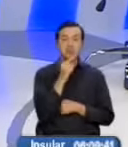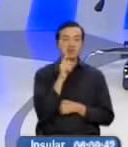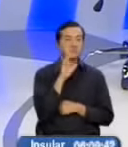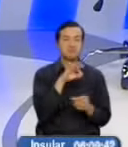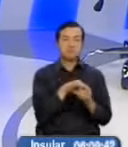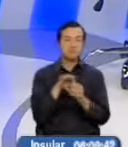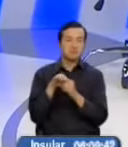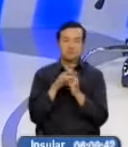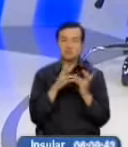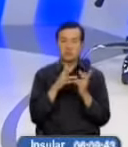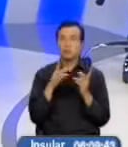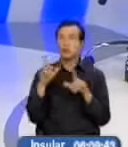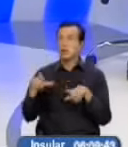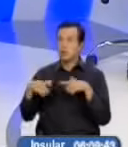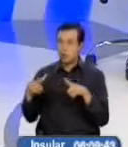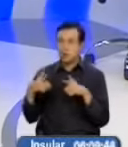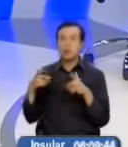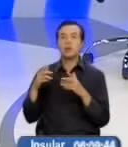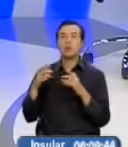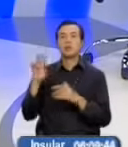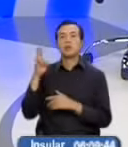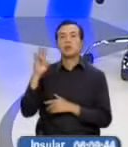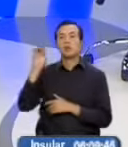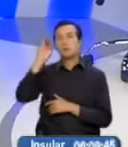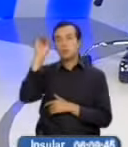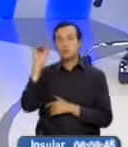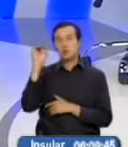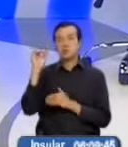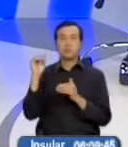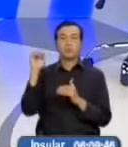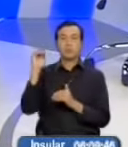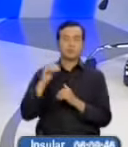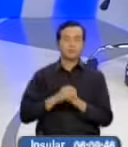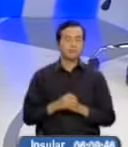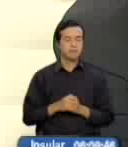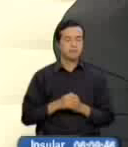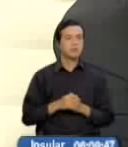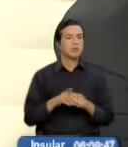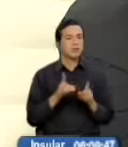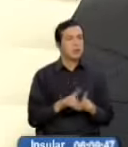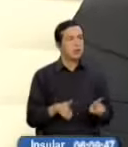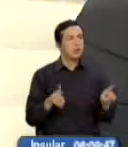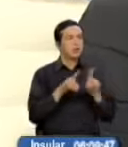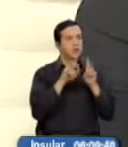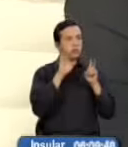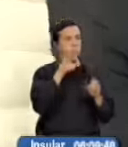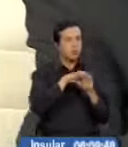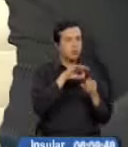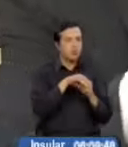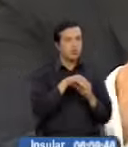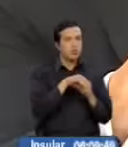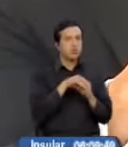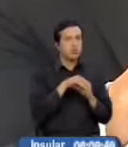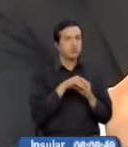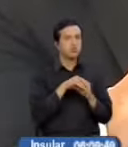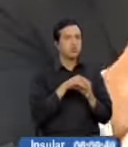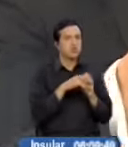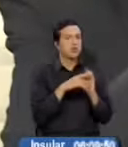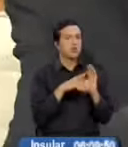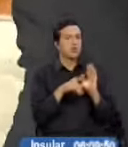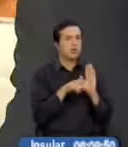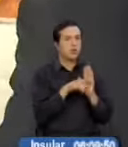ellos, y recordemos que cuando era Lenin era el 17%. Ahora, ¿tenemos datos sobre los votos negativos, es decir, o